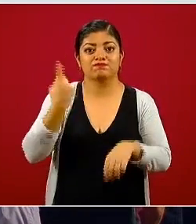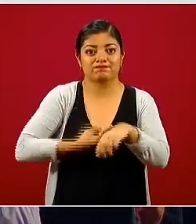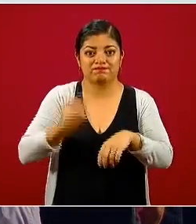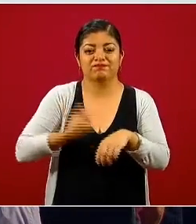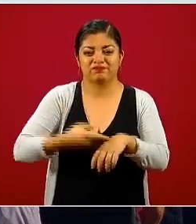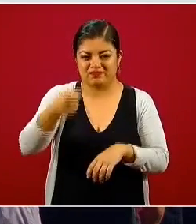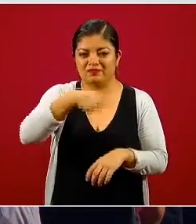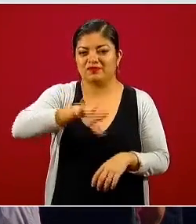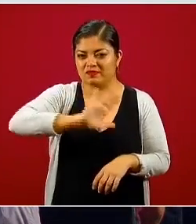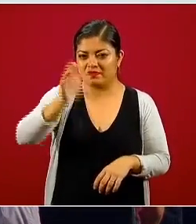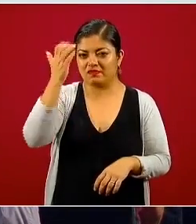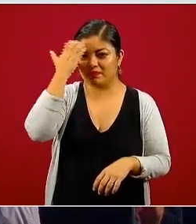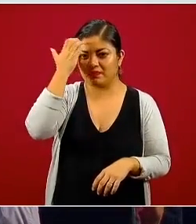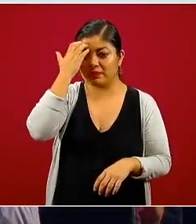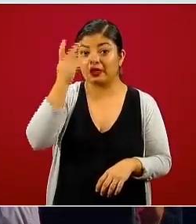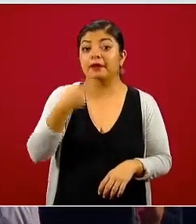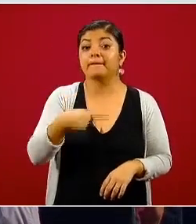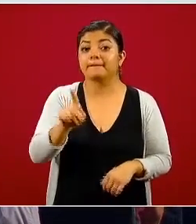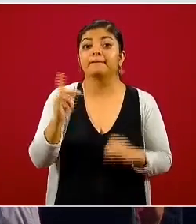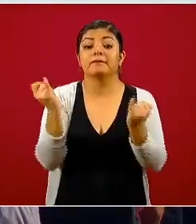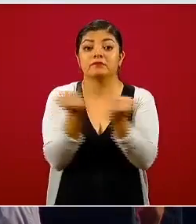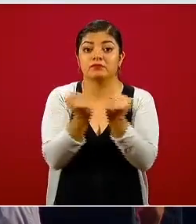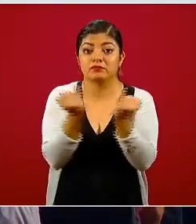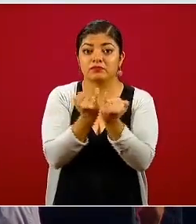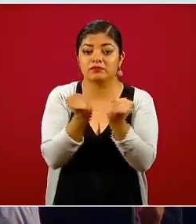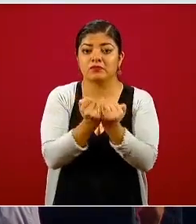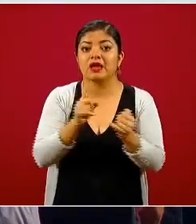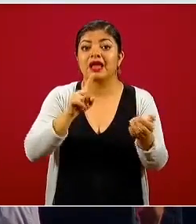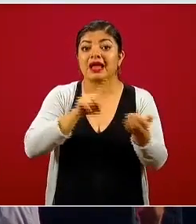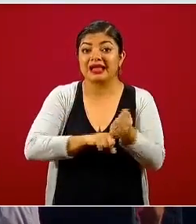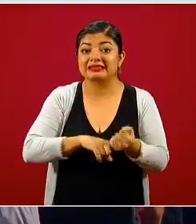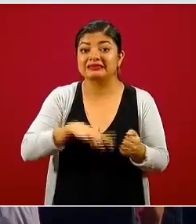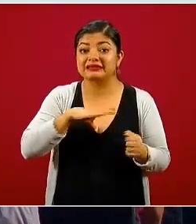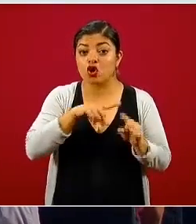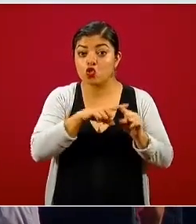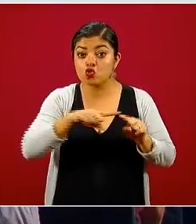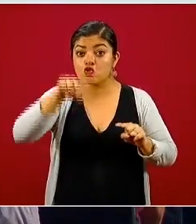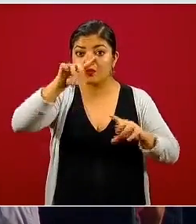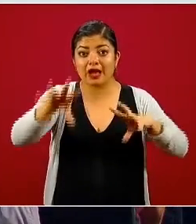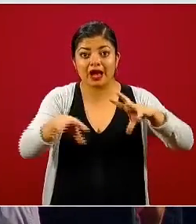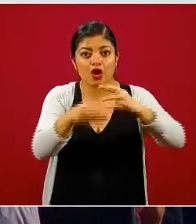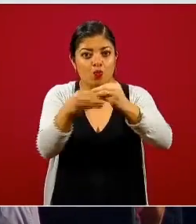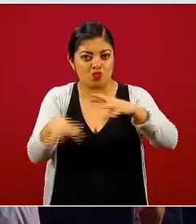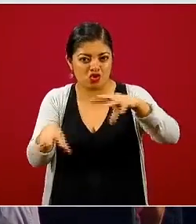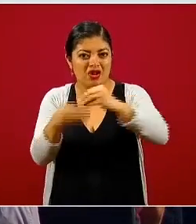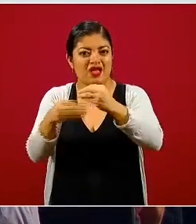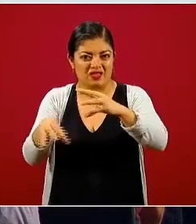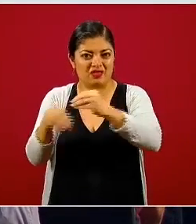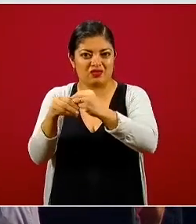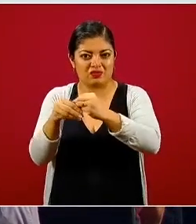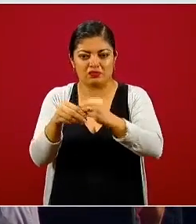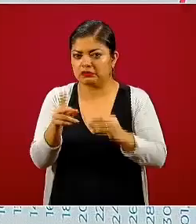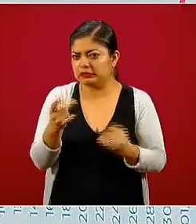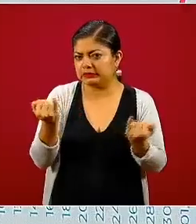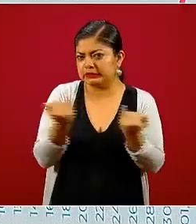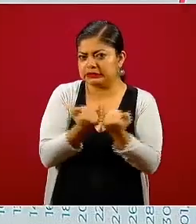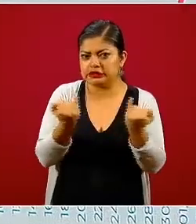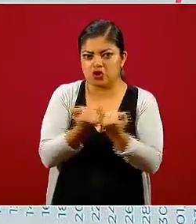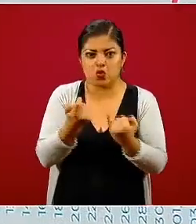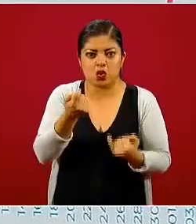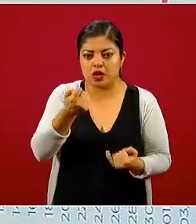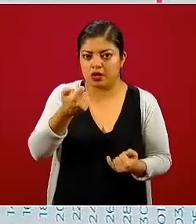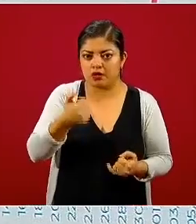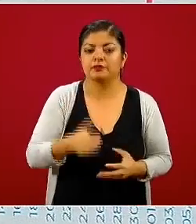ustedes familiarizadas, pero también en una de casos acumulados, los ejes de la gráfica son los mismos.